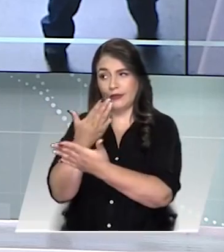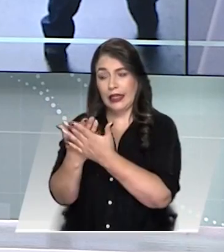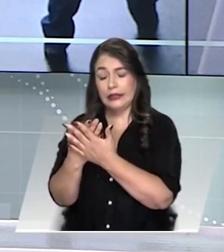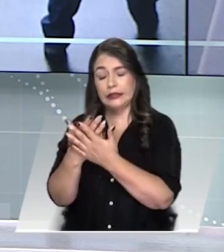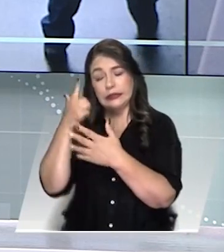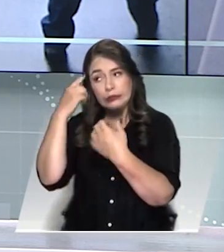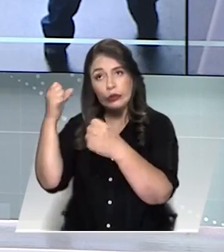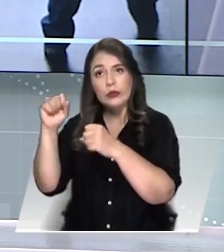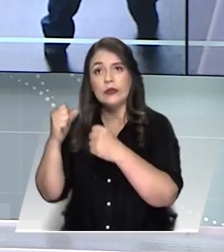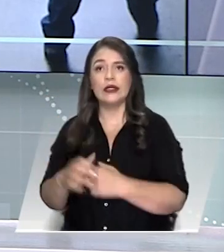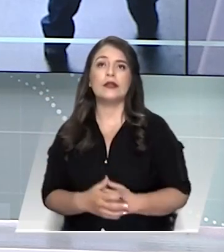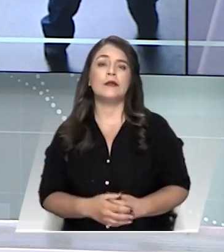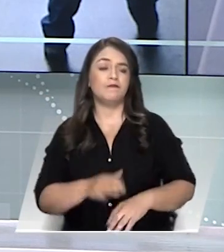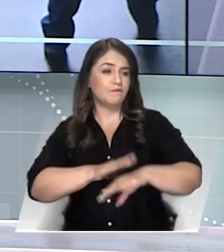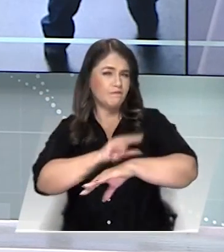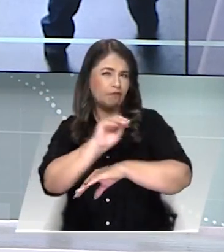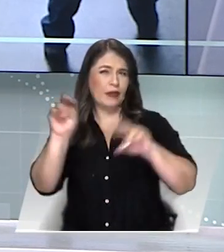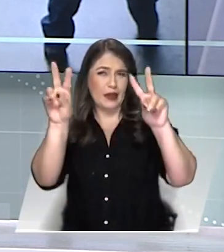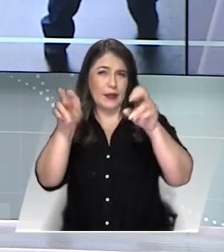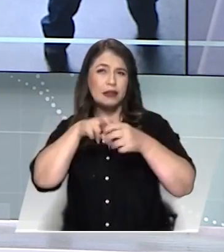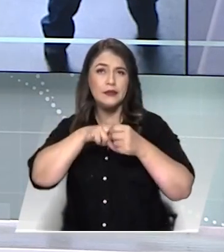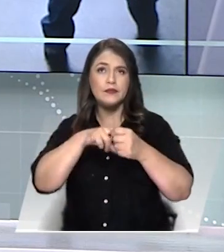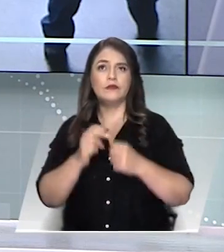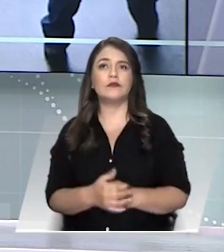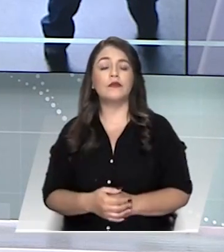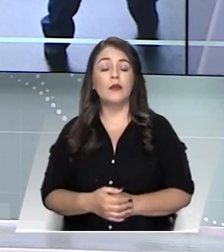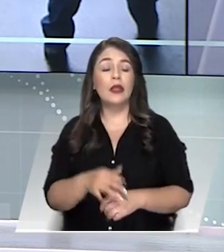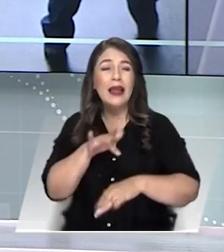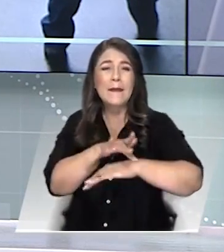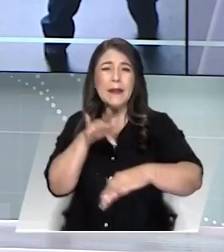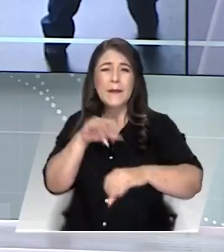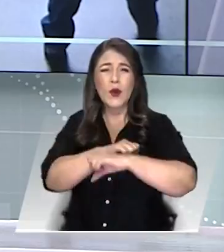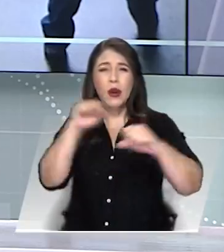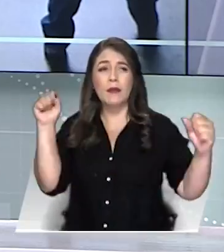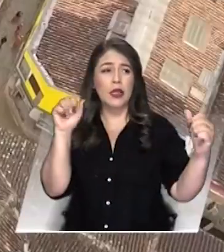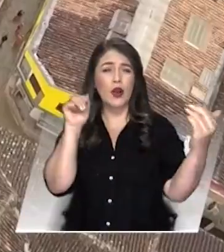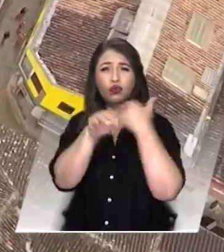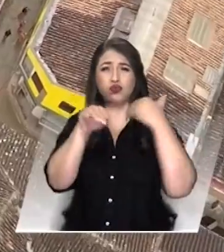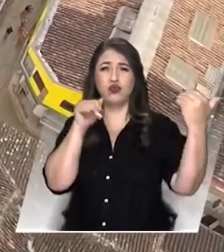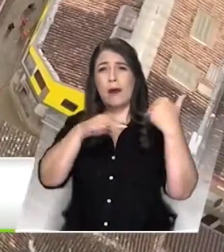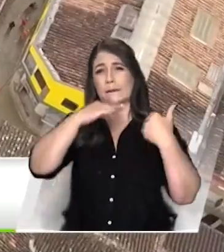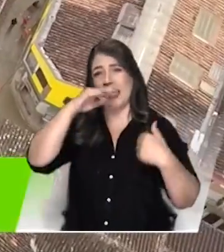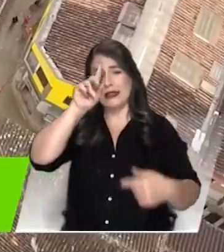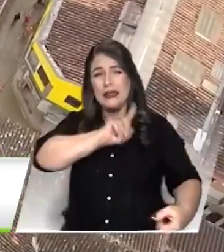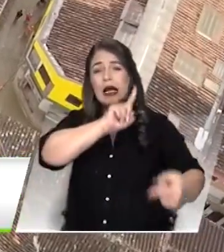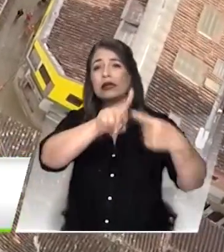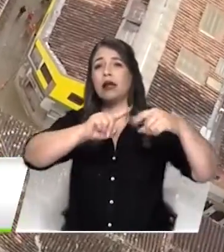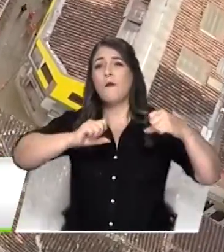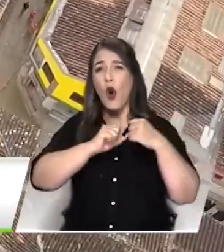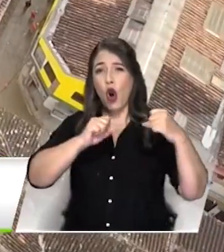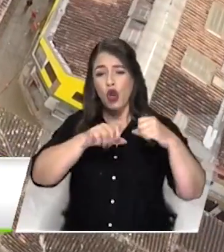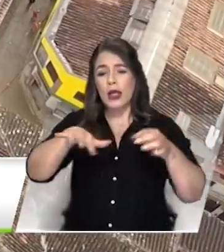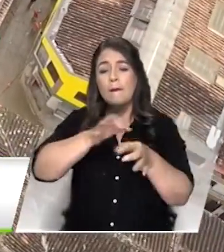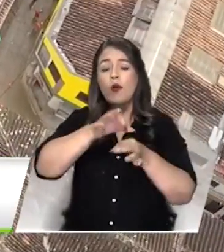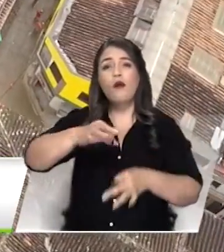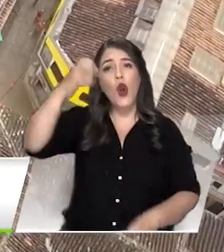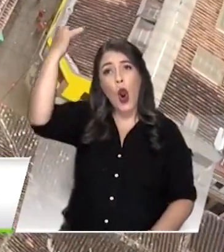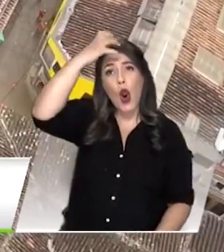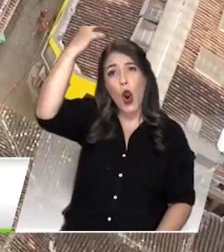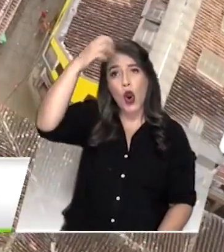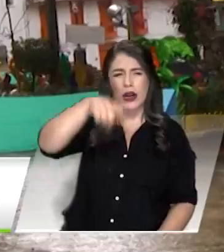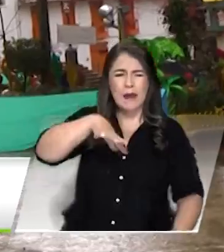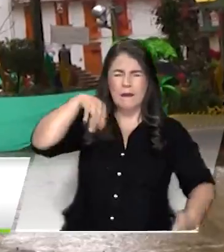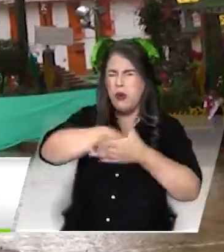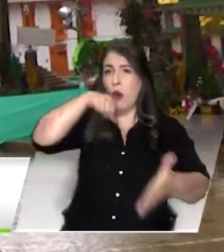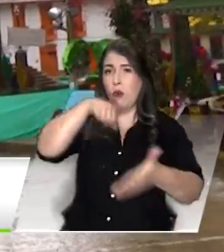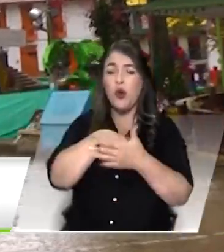Esta mañana se registraron dos accidentes de tránsito que dejaron dos personas heridas y una fallecida en la autopista Medellín-Bogotá a la altura del municipio